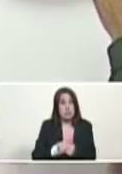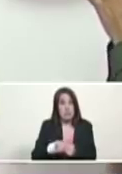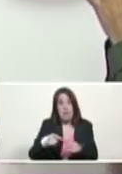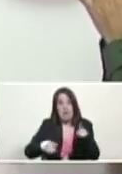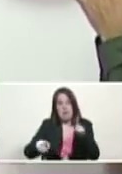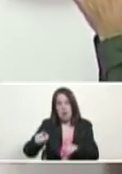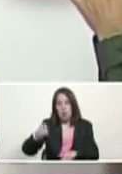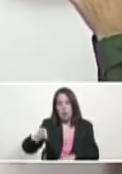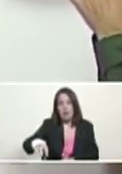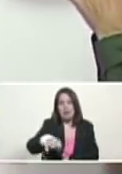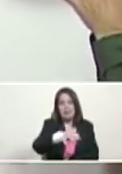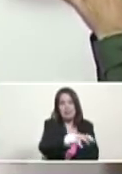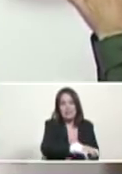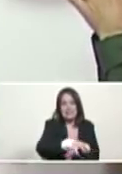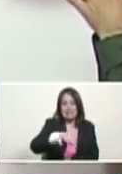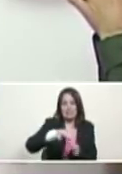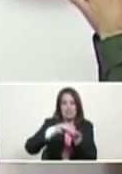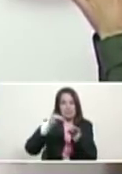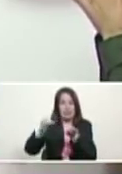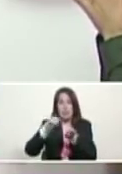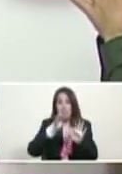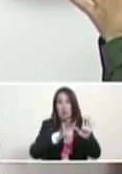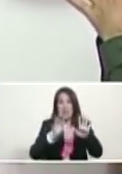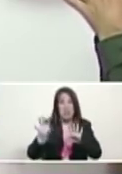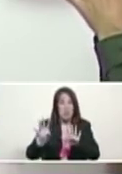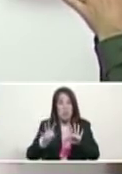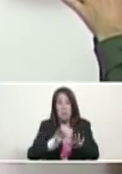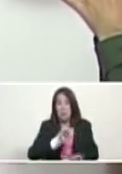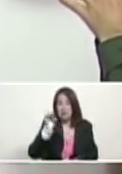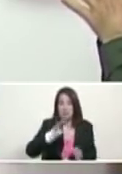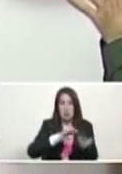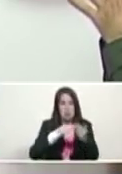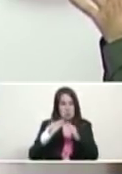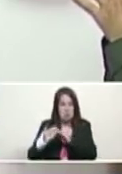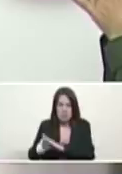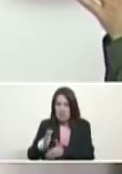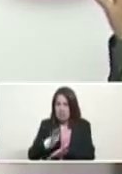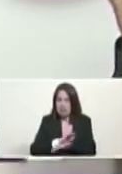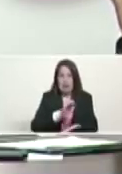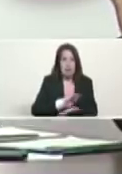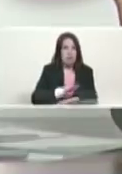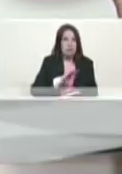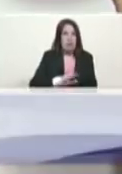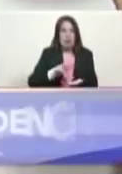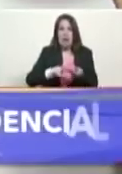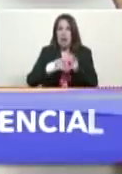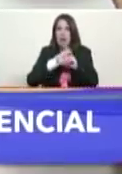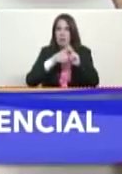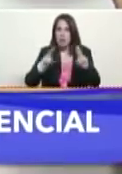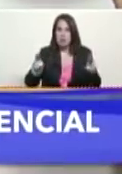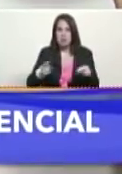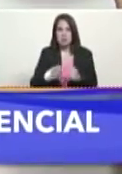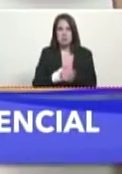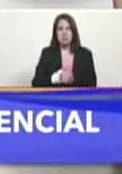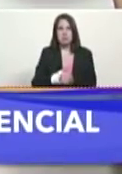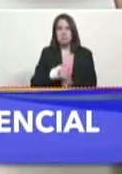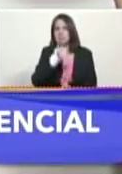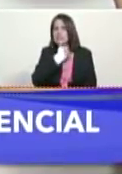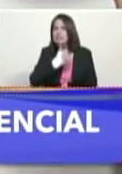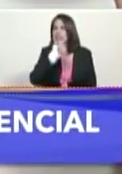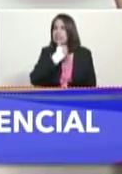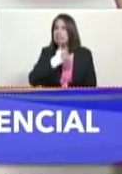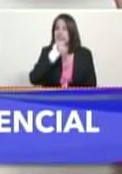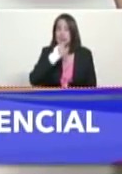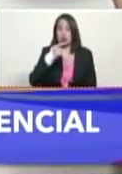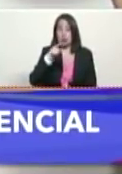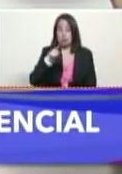estado del país. Pero el 99% de las comunidades ha estado en paz. Paciencia, aguante. Yo admiro al